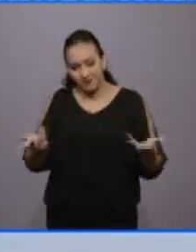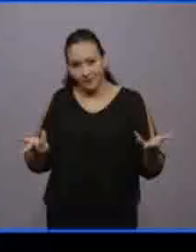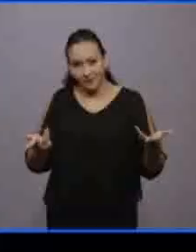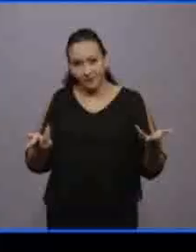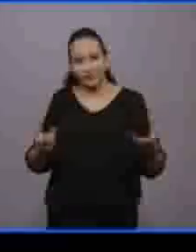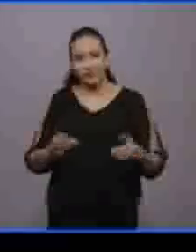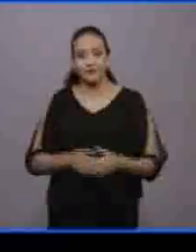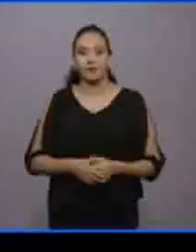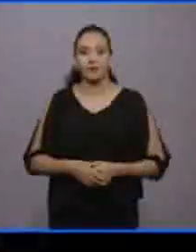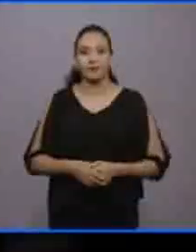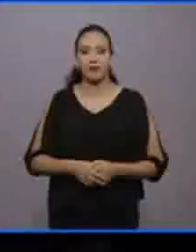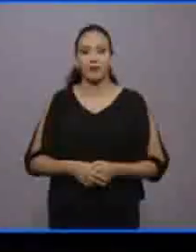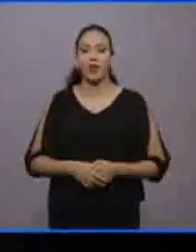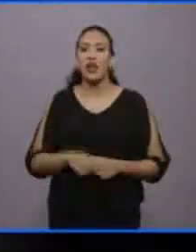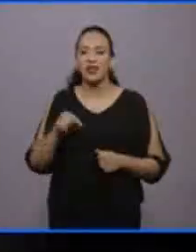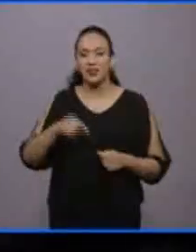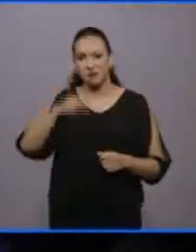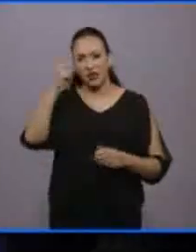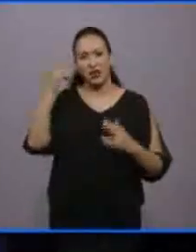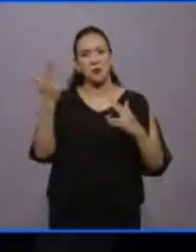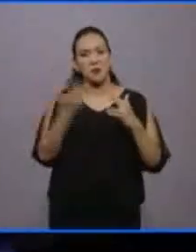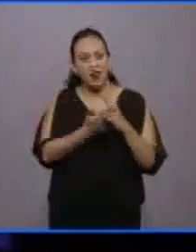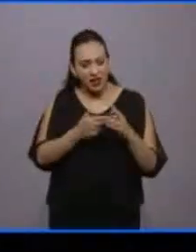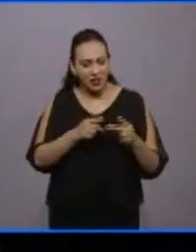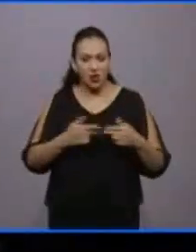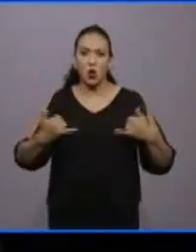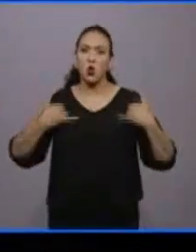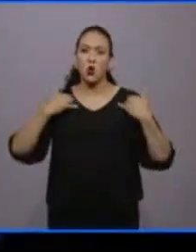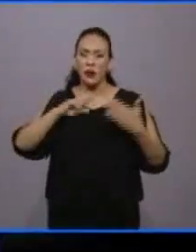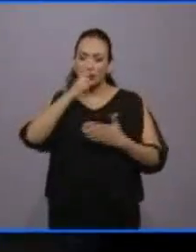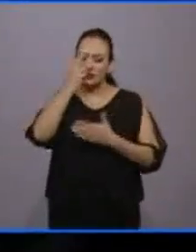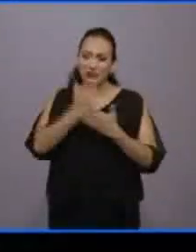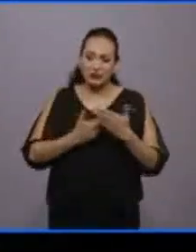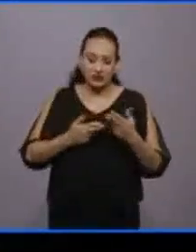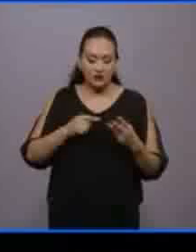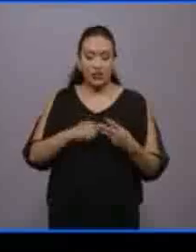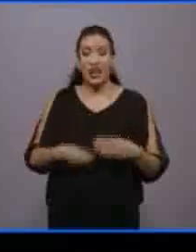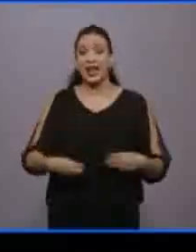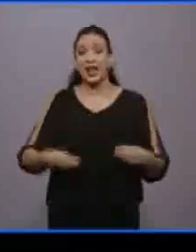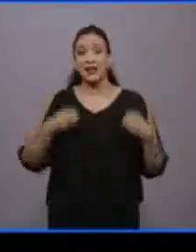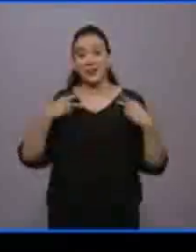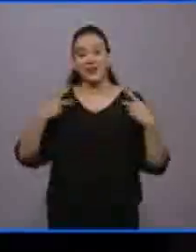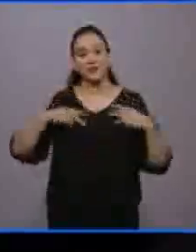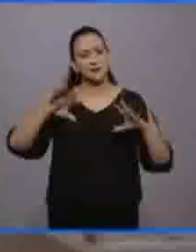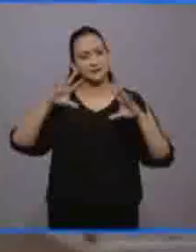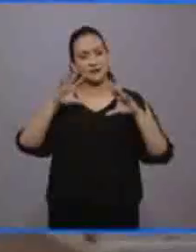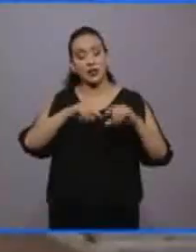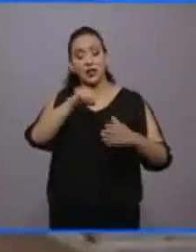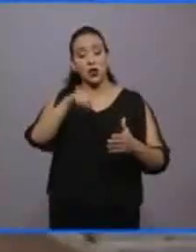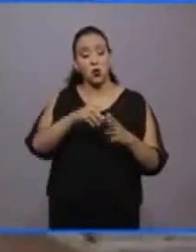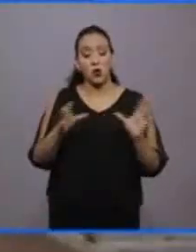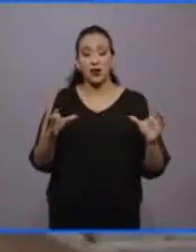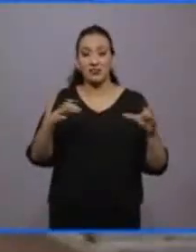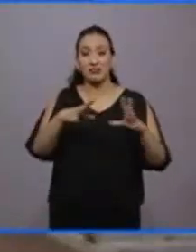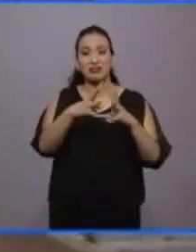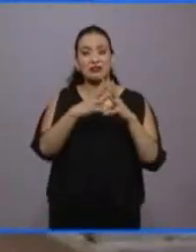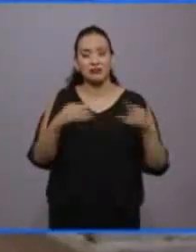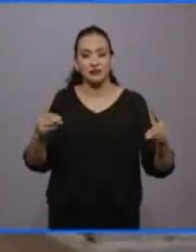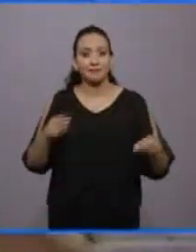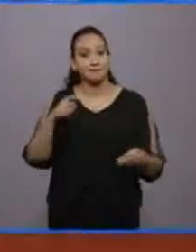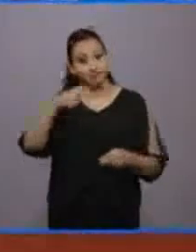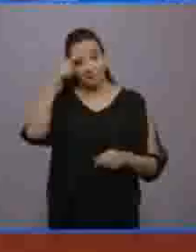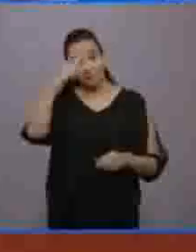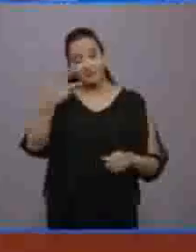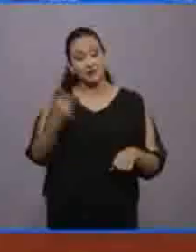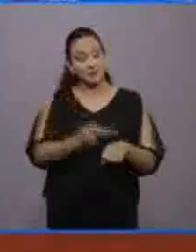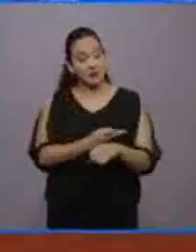drogas. Se cometen homicidios, se vulnera la juventud y se termina con la vida pública de esos barrios. Es la realidad en México